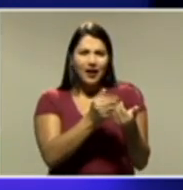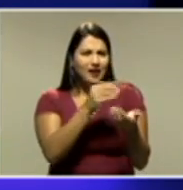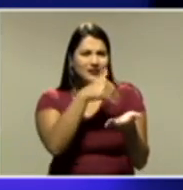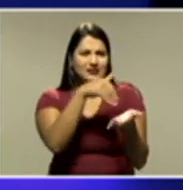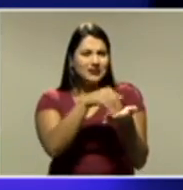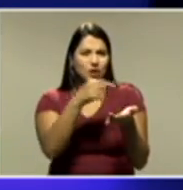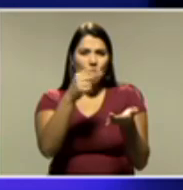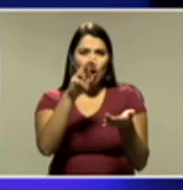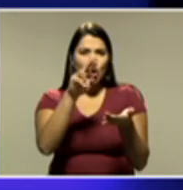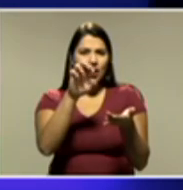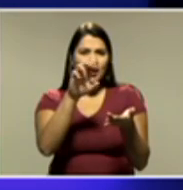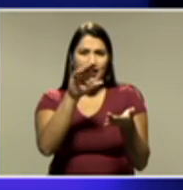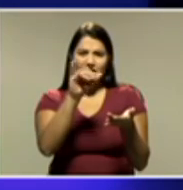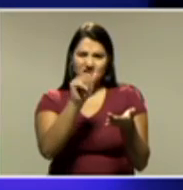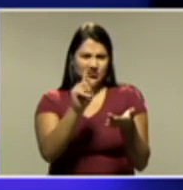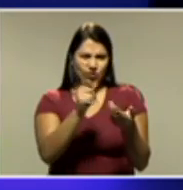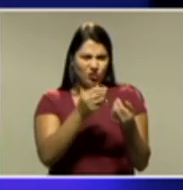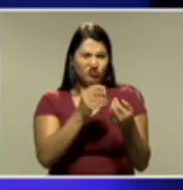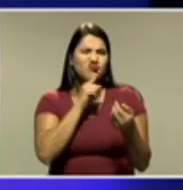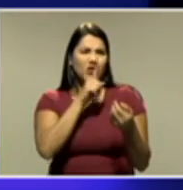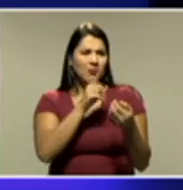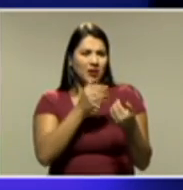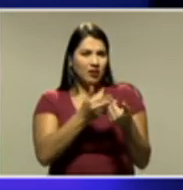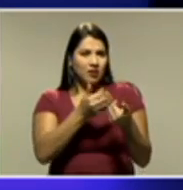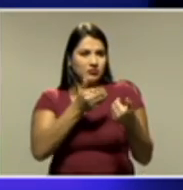tan geográfica tan cercana.